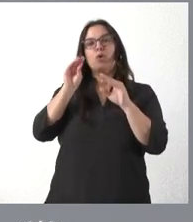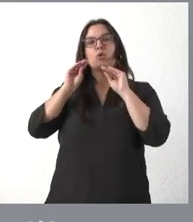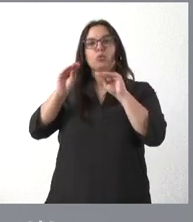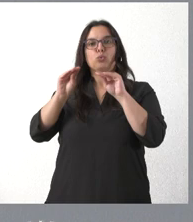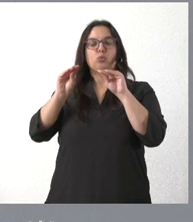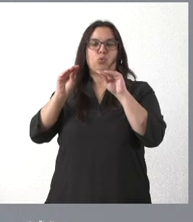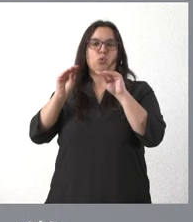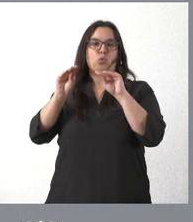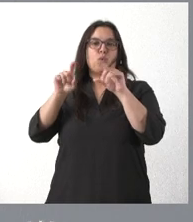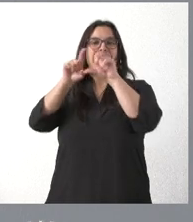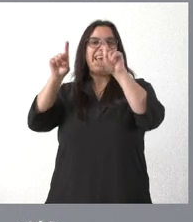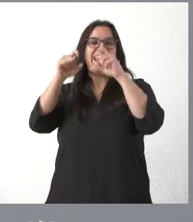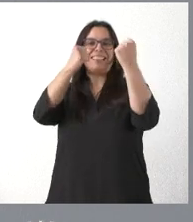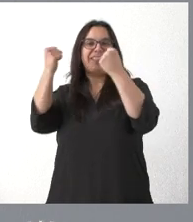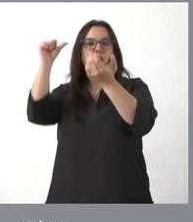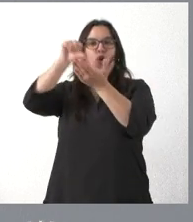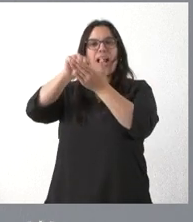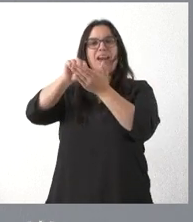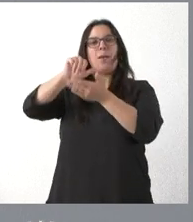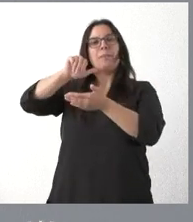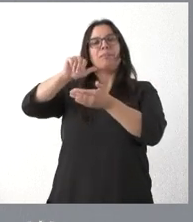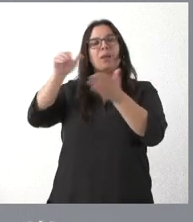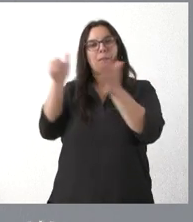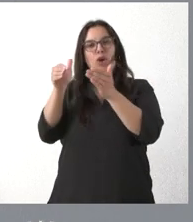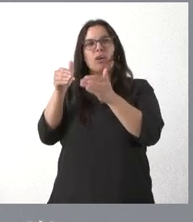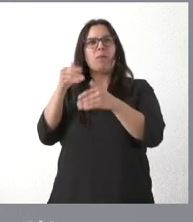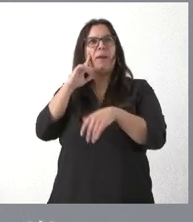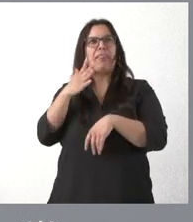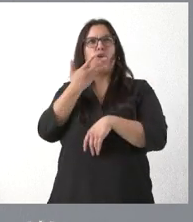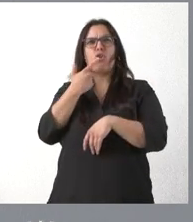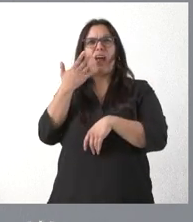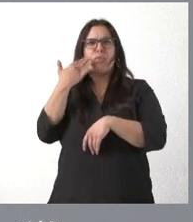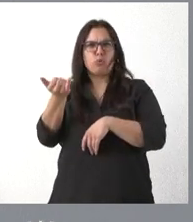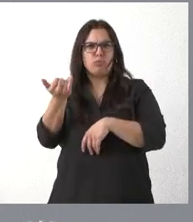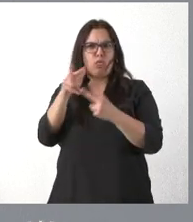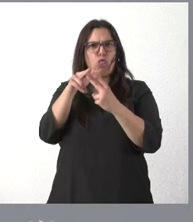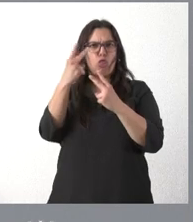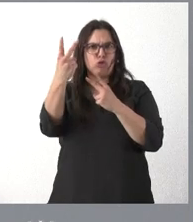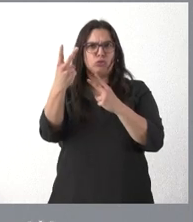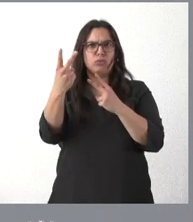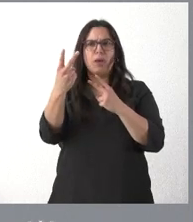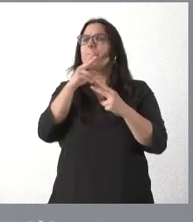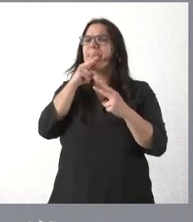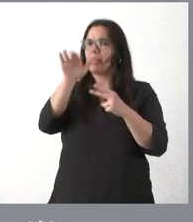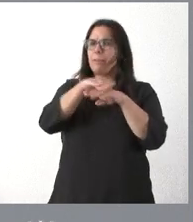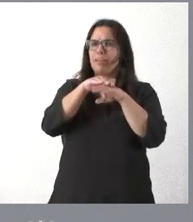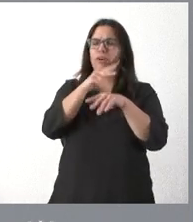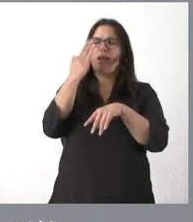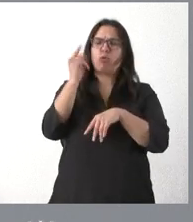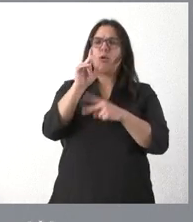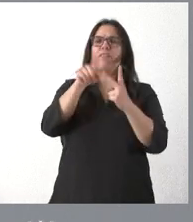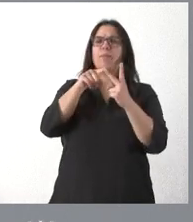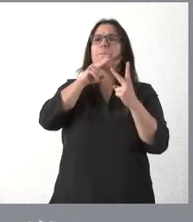local menor que es de color azul creo recordar verde verde Perdón verde sí